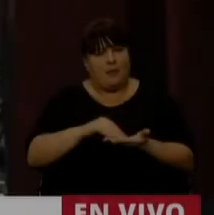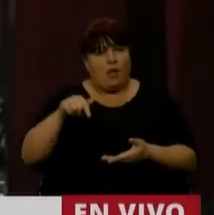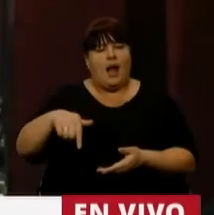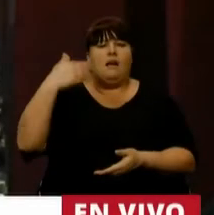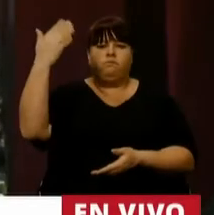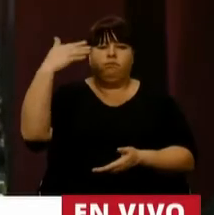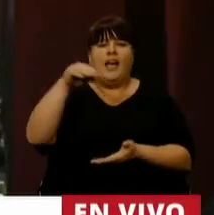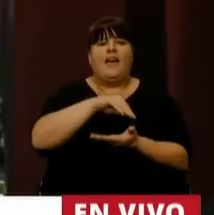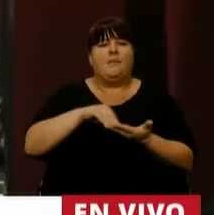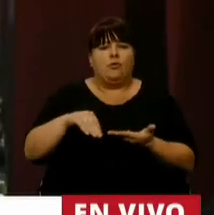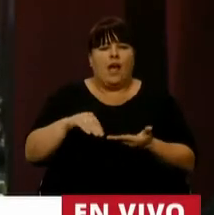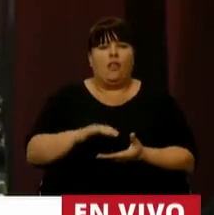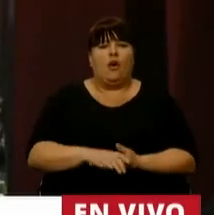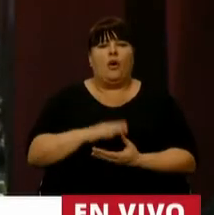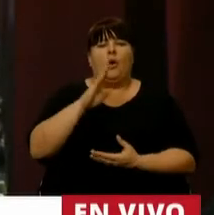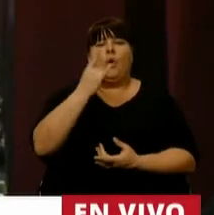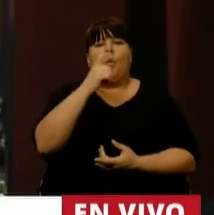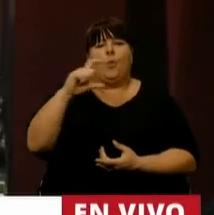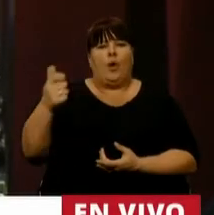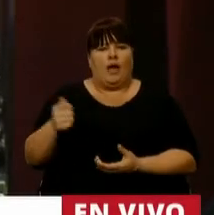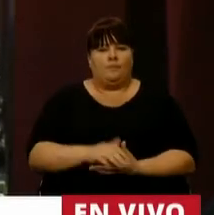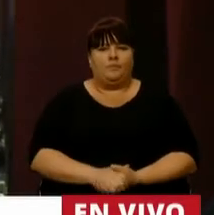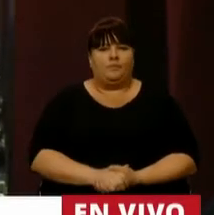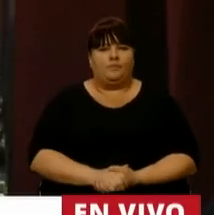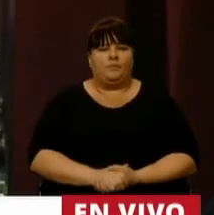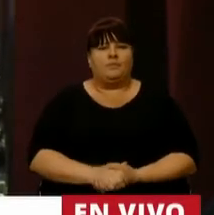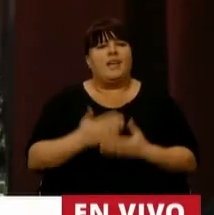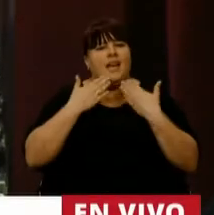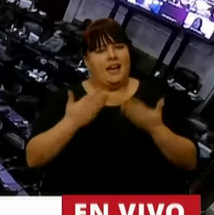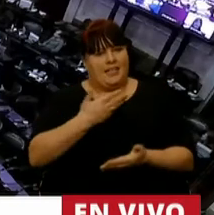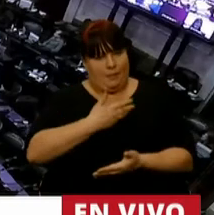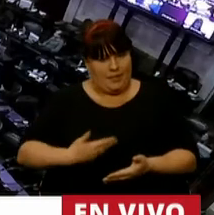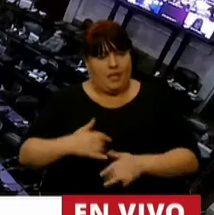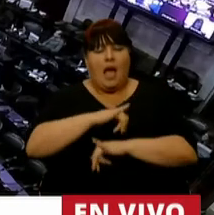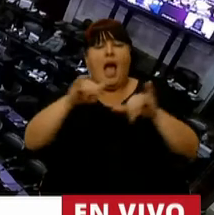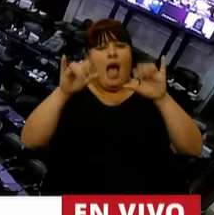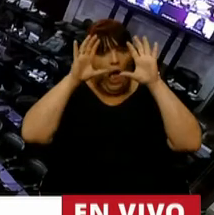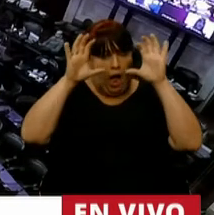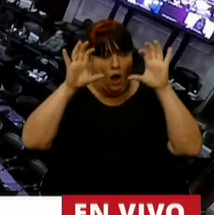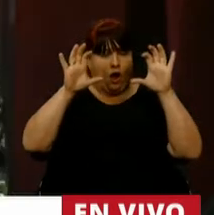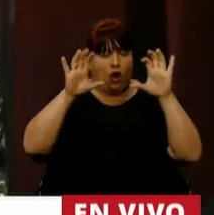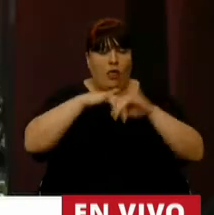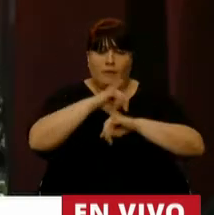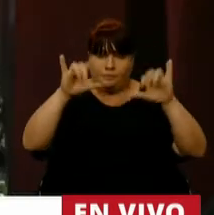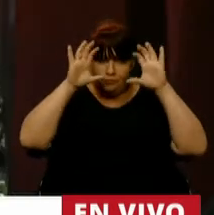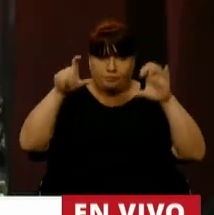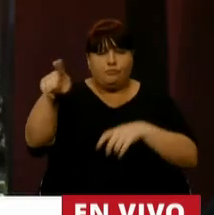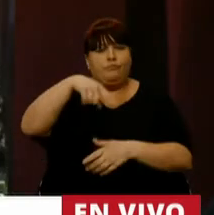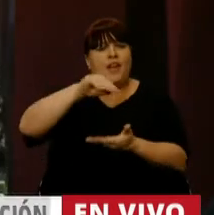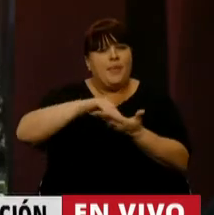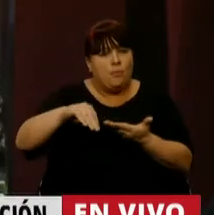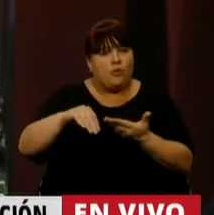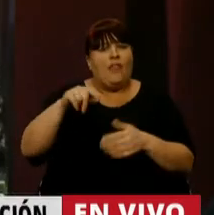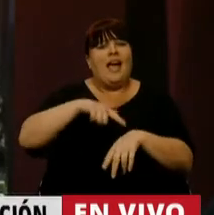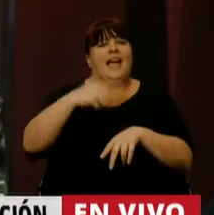En el uso de la palabra el diputado Eduardo Balibuca. Gracias, señor presidente. Quiero recordarle, perdón, Bali, quiero recordarle a los diputados